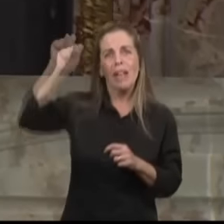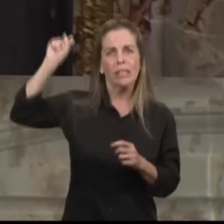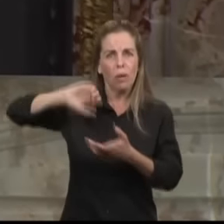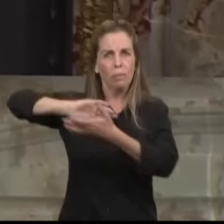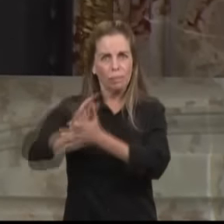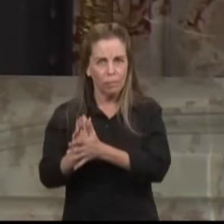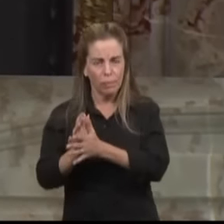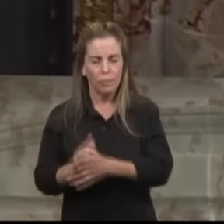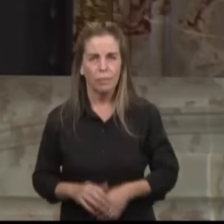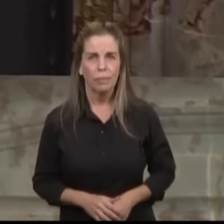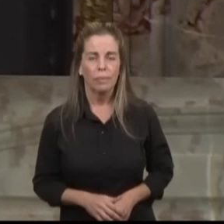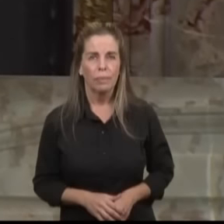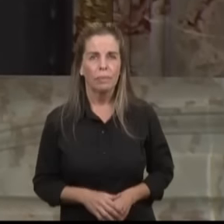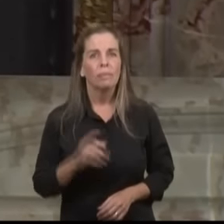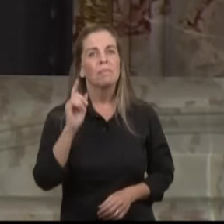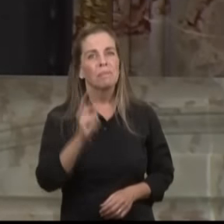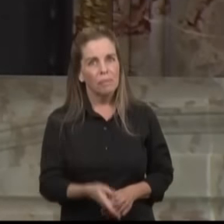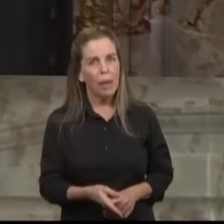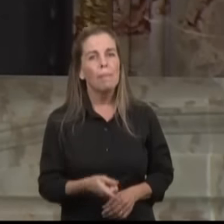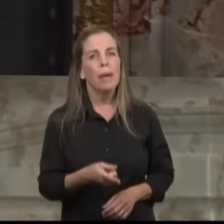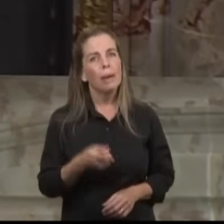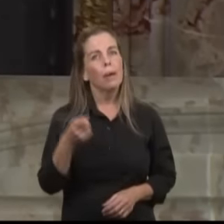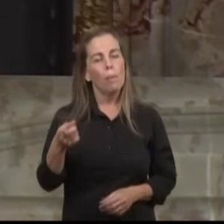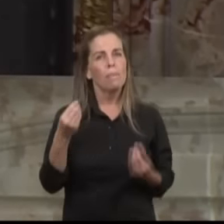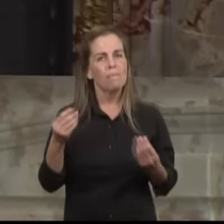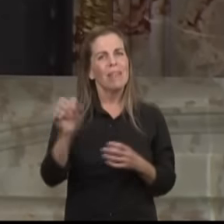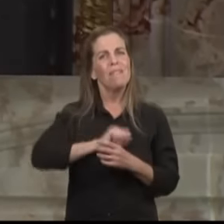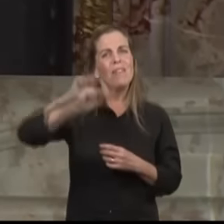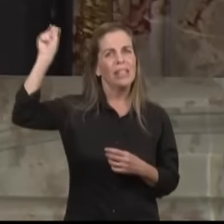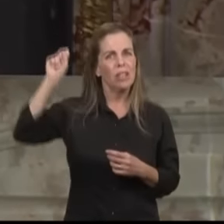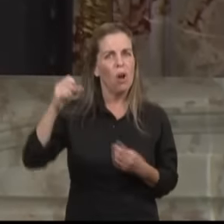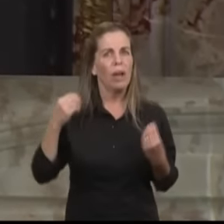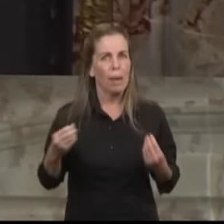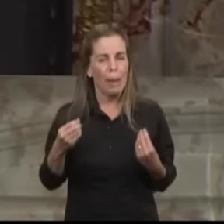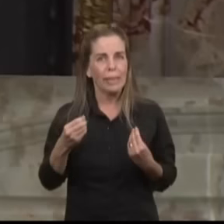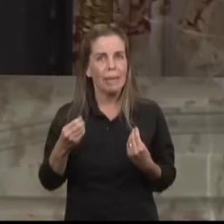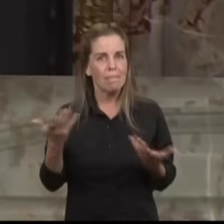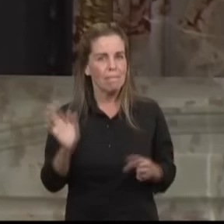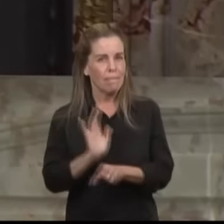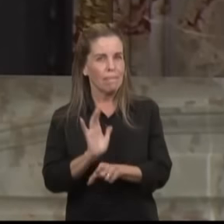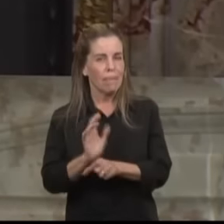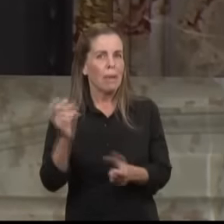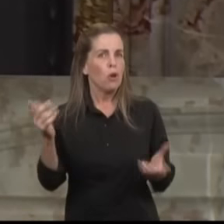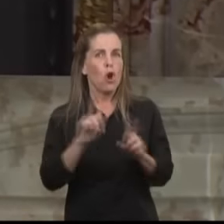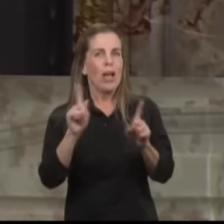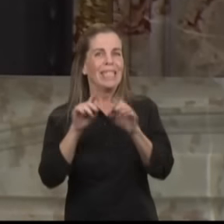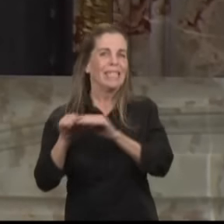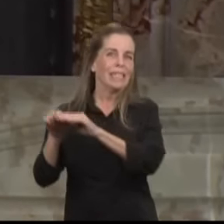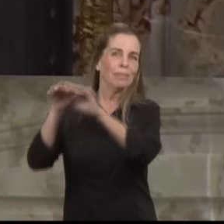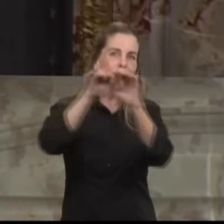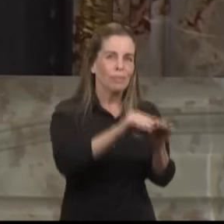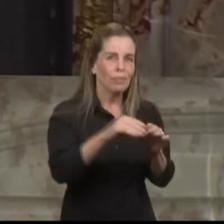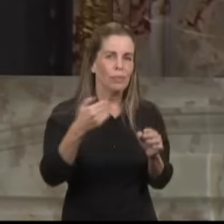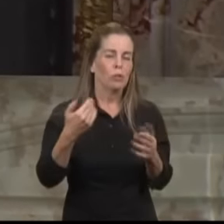completo. Lo que también vuelve tan tentadora a la inflación es que al no ser distribuida igualmente a lo largo y a lo ancho